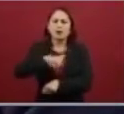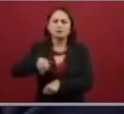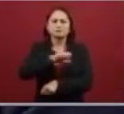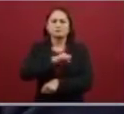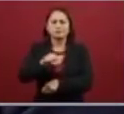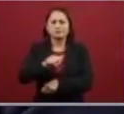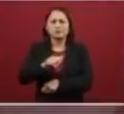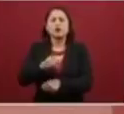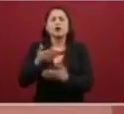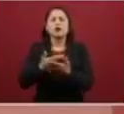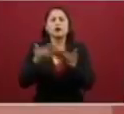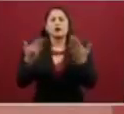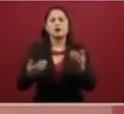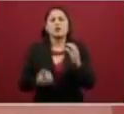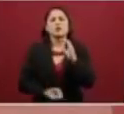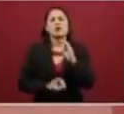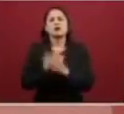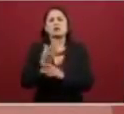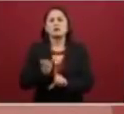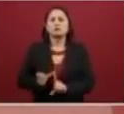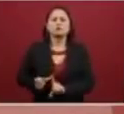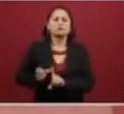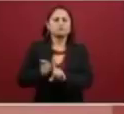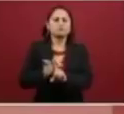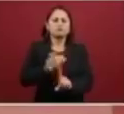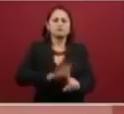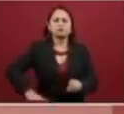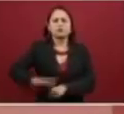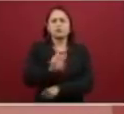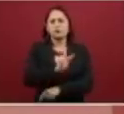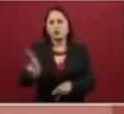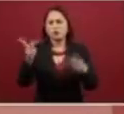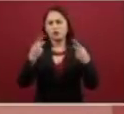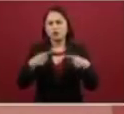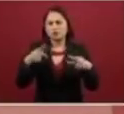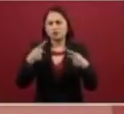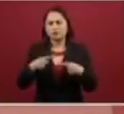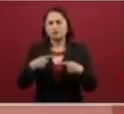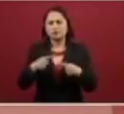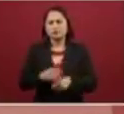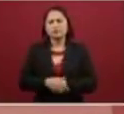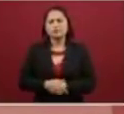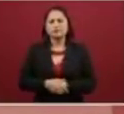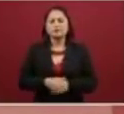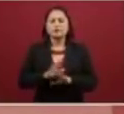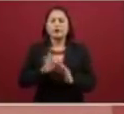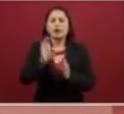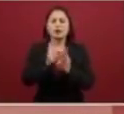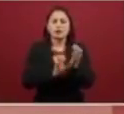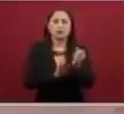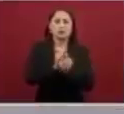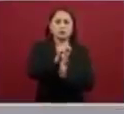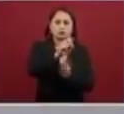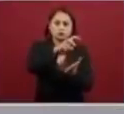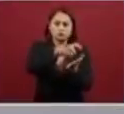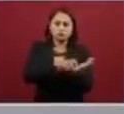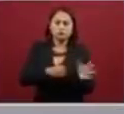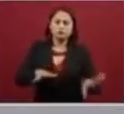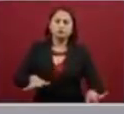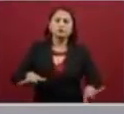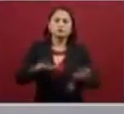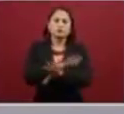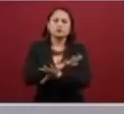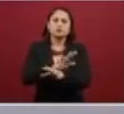seguridad pública para la población. Se reformó la Constitución y se creó la